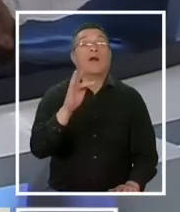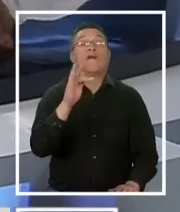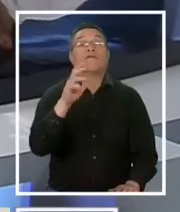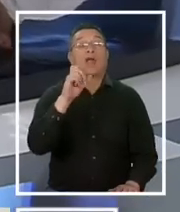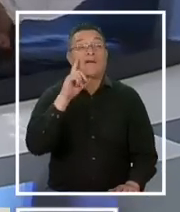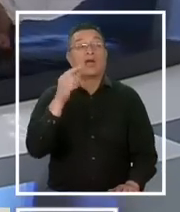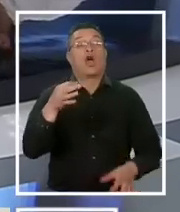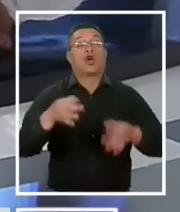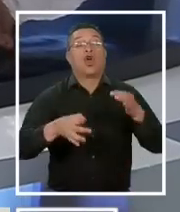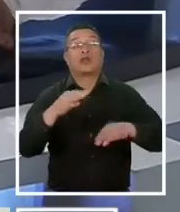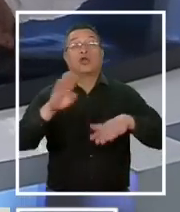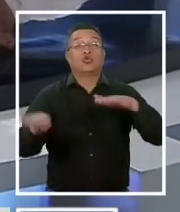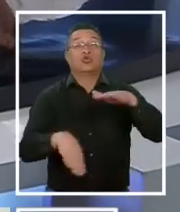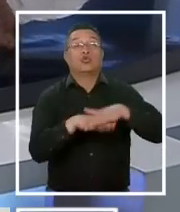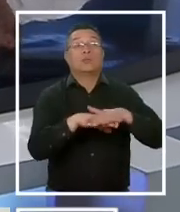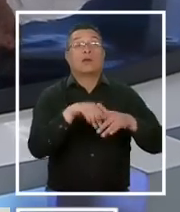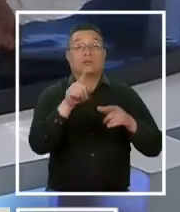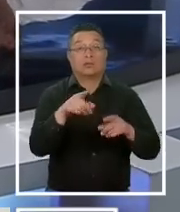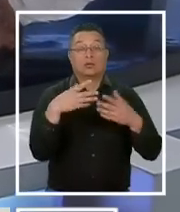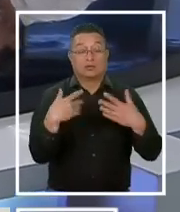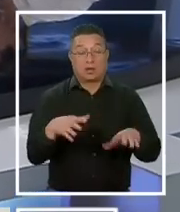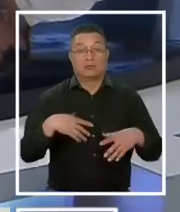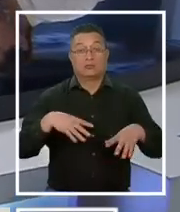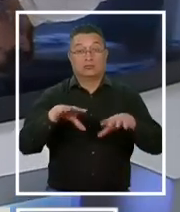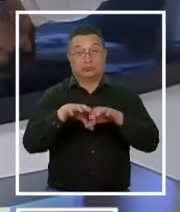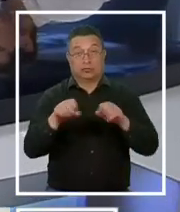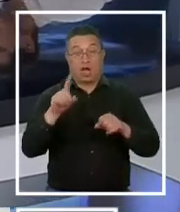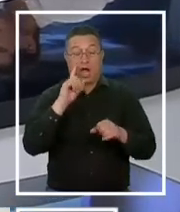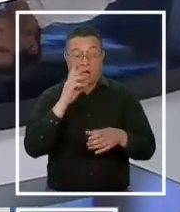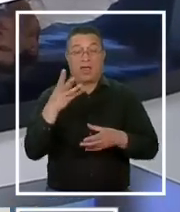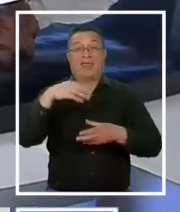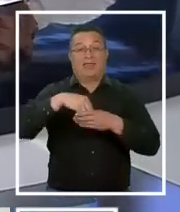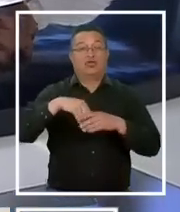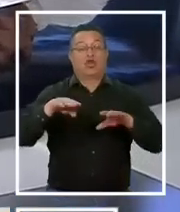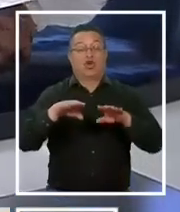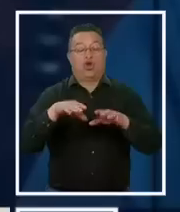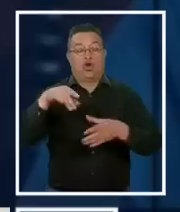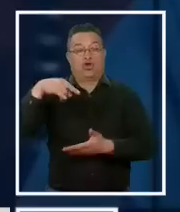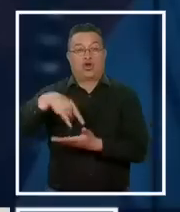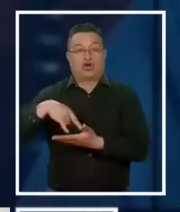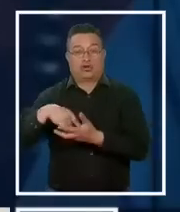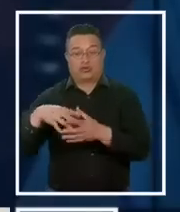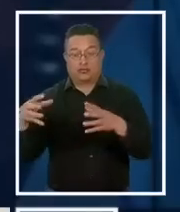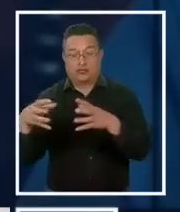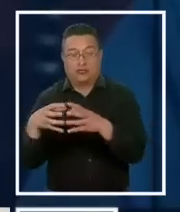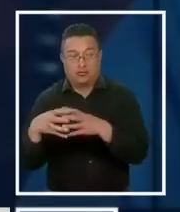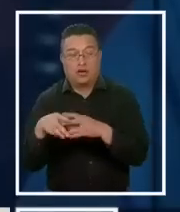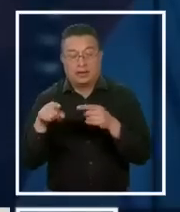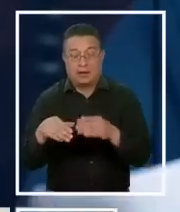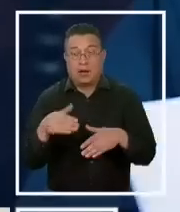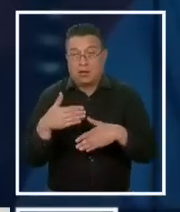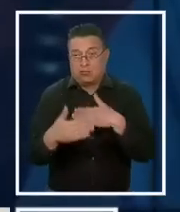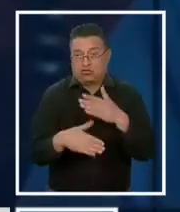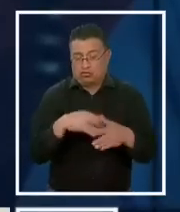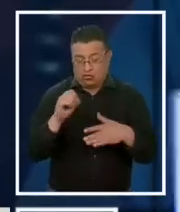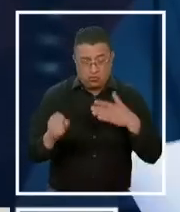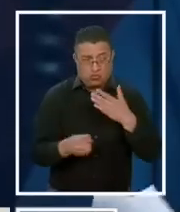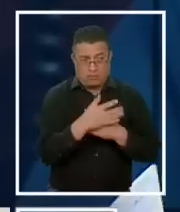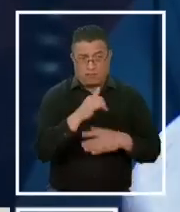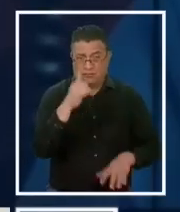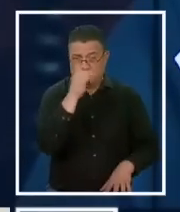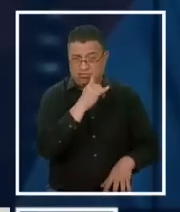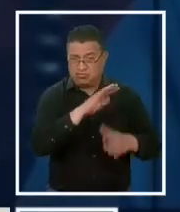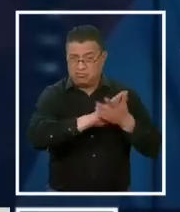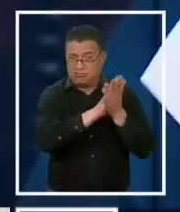respecto de lo de la Corte Suprema ustedes son partidarios ustedes también tienen bancadas en el congreso de de ser por un proceso completamente nuevo está